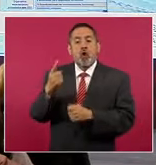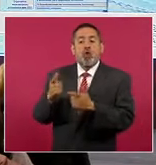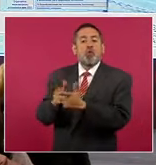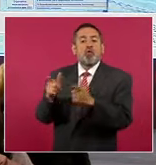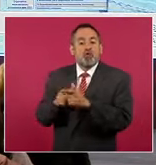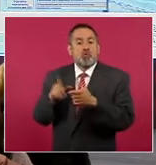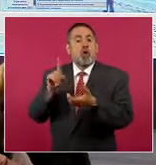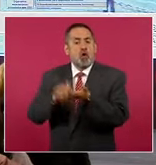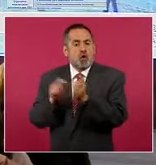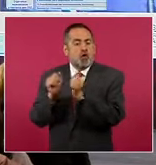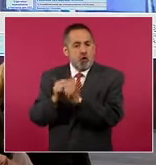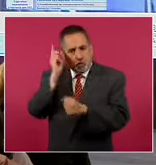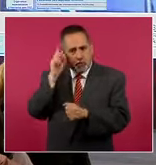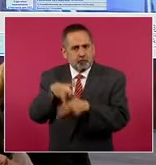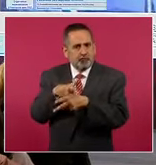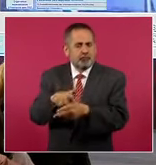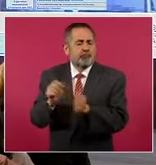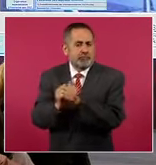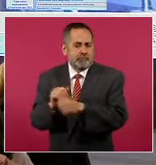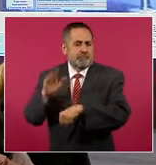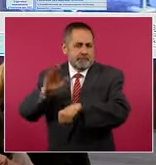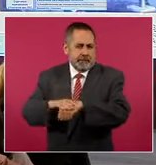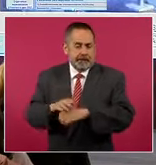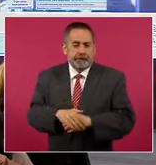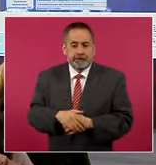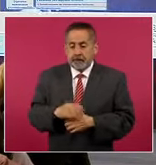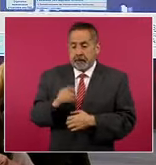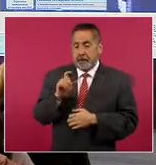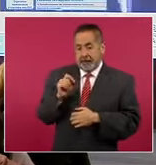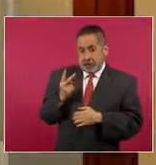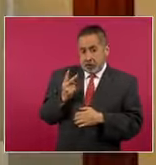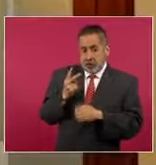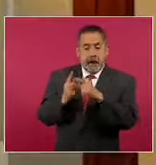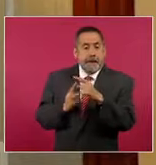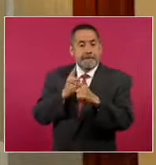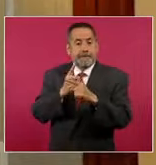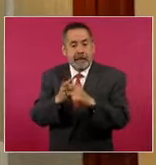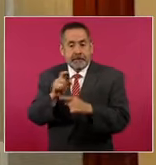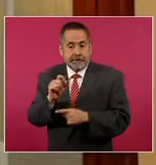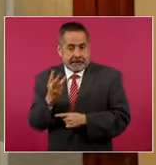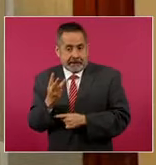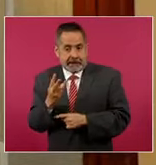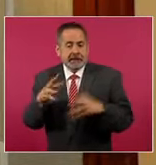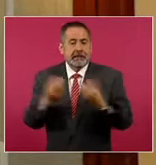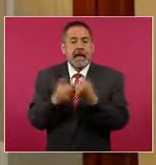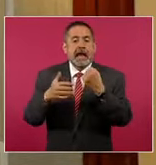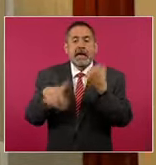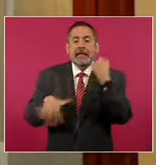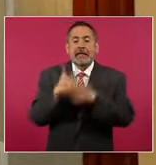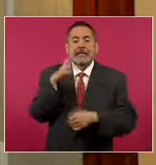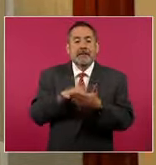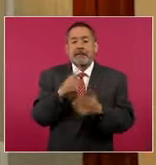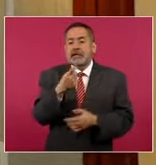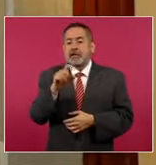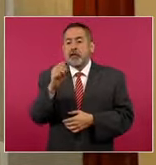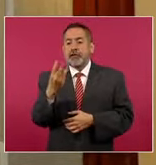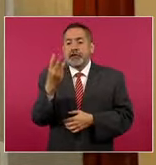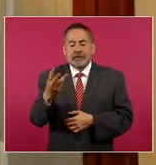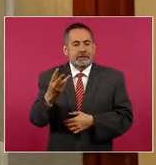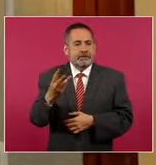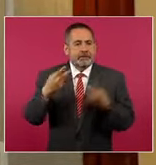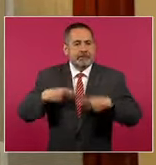Para lo que se creó en el 22 más lo del 23 son 15.103 elementos de